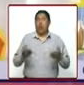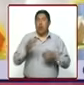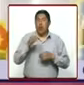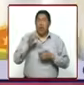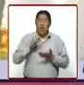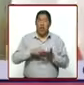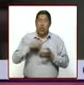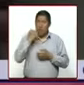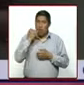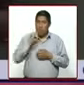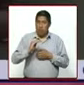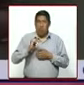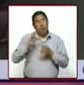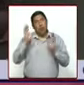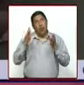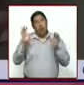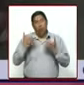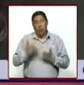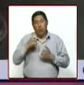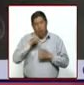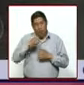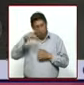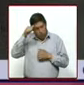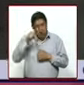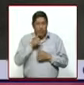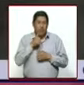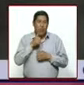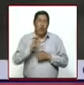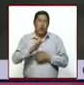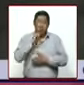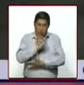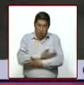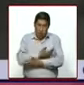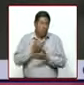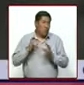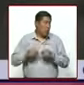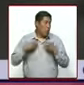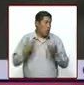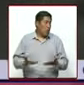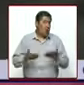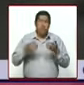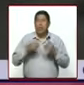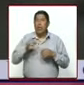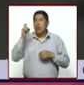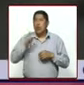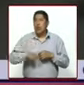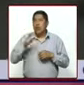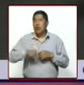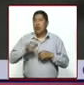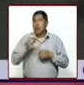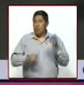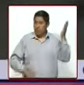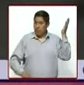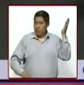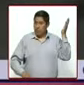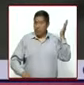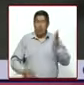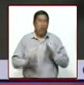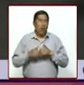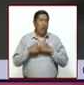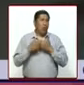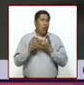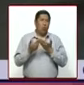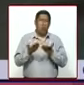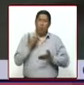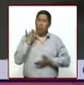por eso que, bueno, para tomarle su declaración es necesario, ¿no? Que ella también dé la versión de cómo